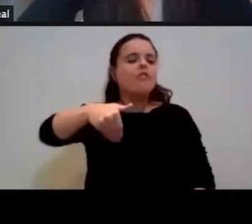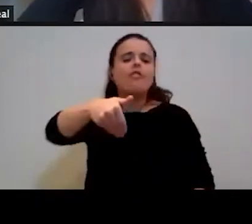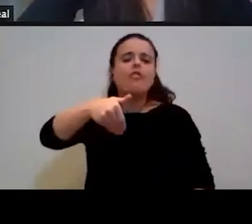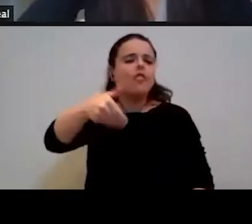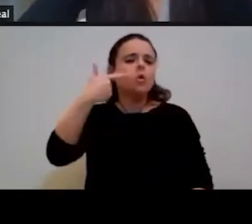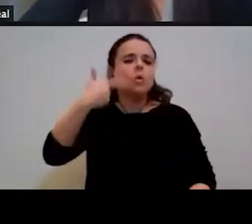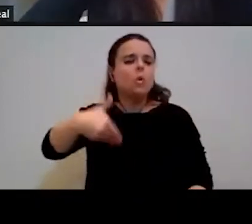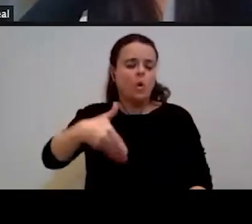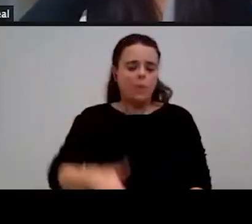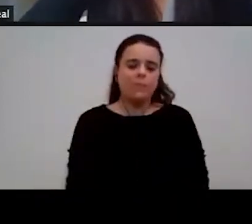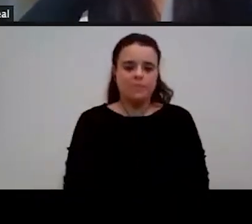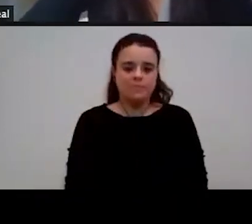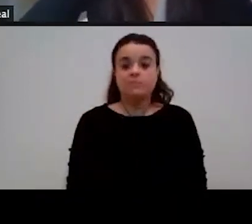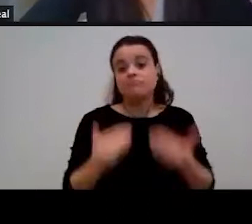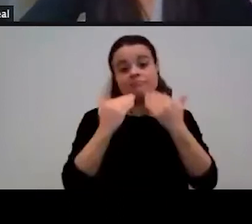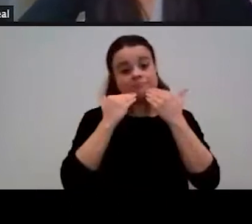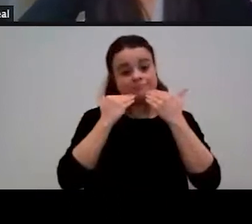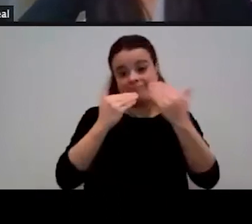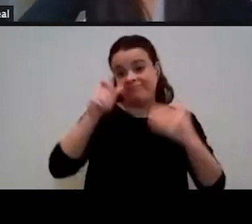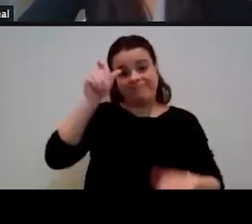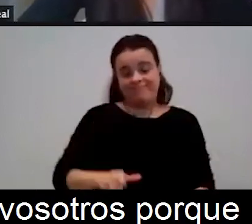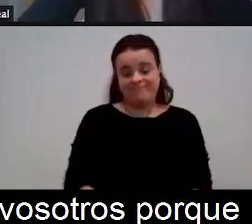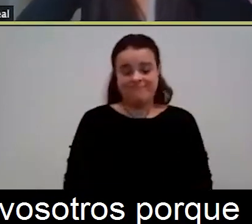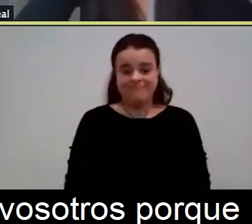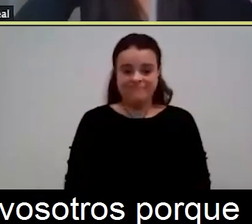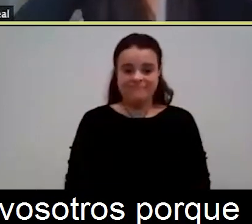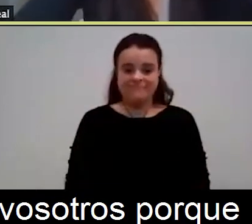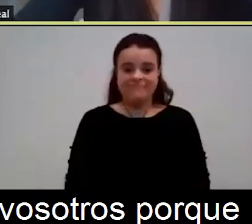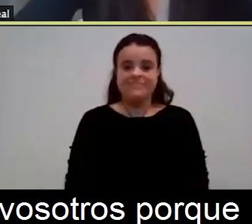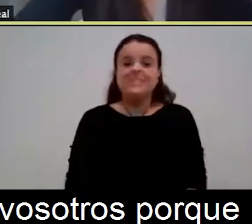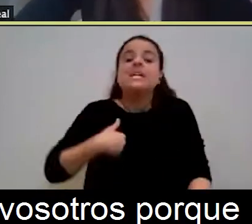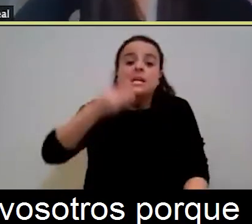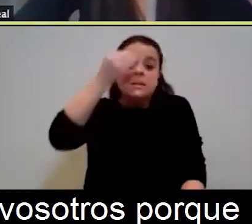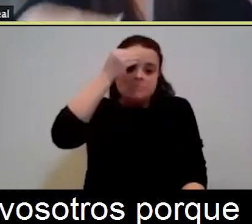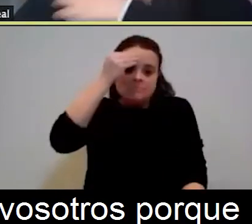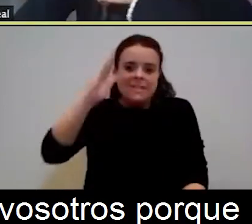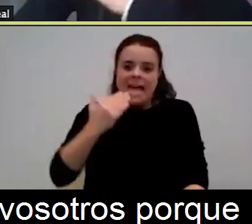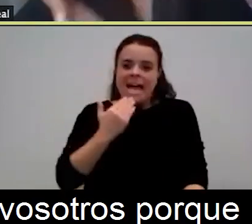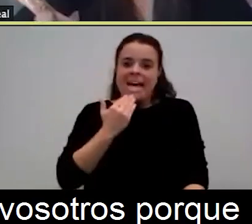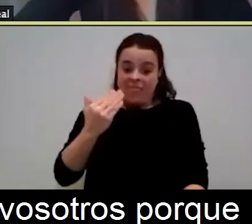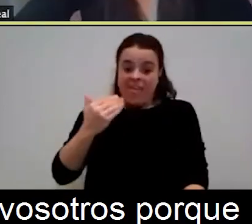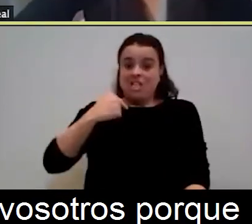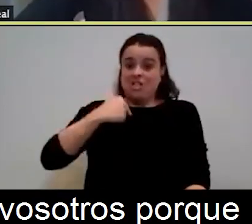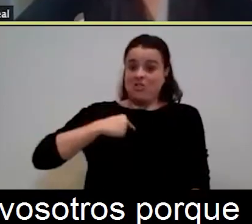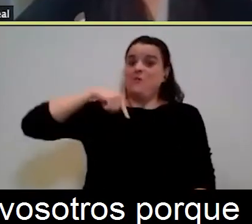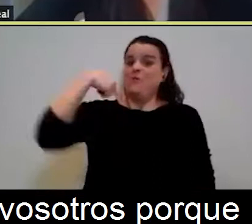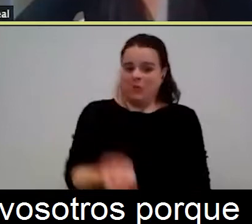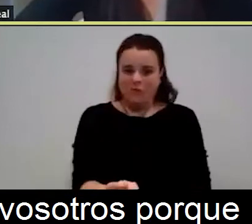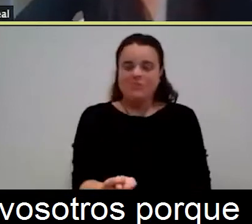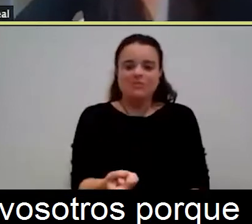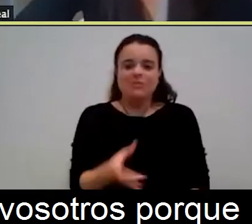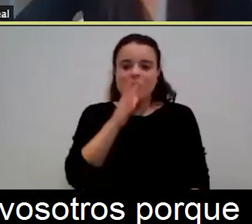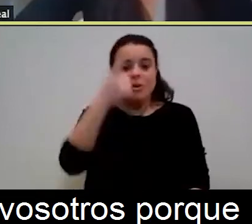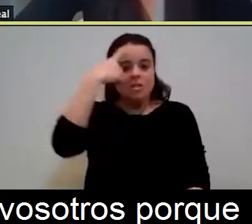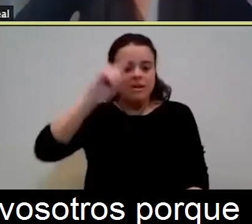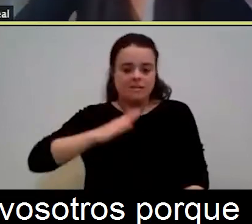¿no? Muchísimas gracias, Silvia, como te decía antes. bueno, yo creo que las gracias os las tengo que dar yo a vosotros porque sabes que es para